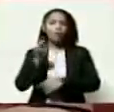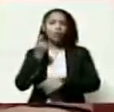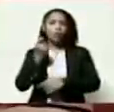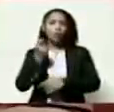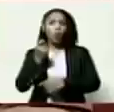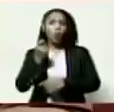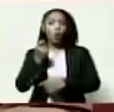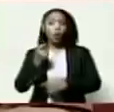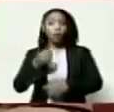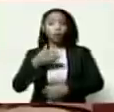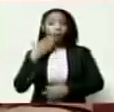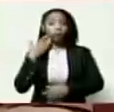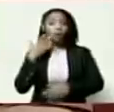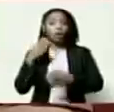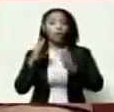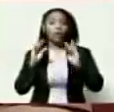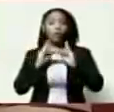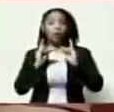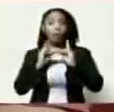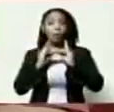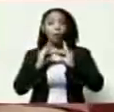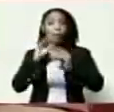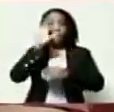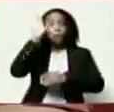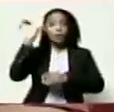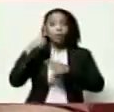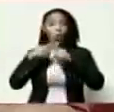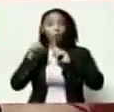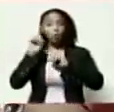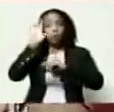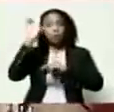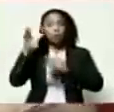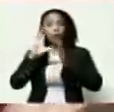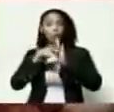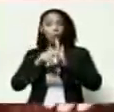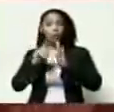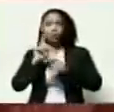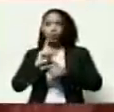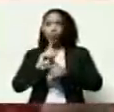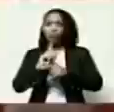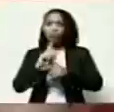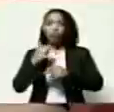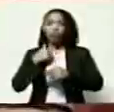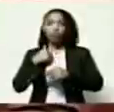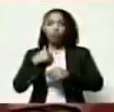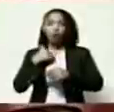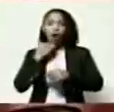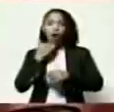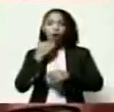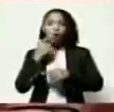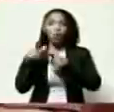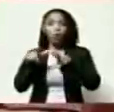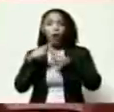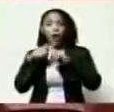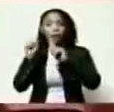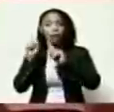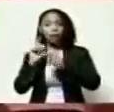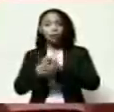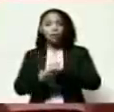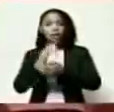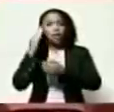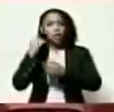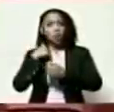cuna. Países viven en otro país con lo que se robaron. Es decir que, no, yo era hacendado en tal lugar y tenía no sé